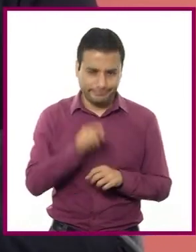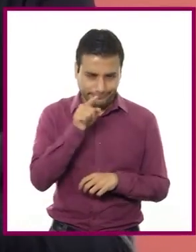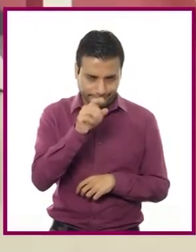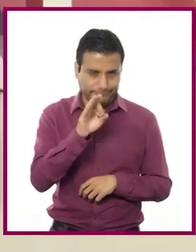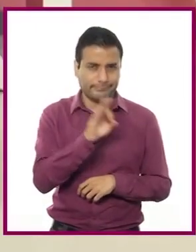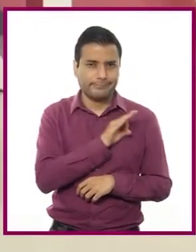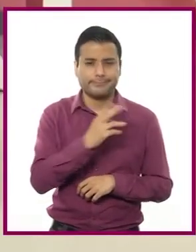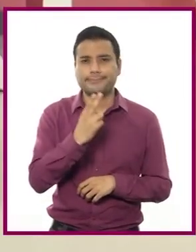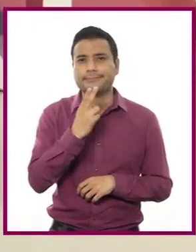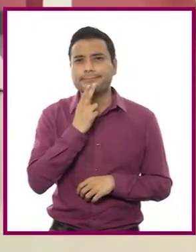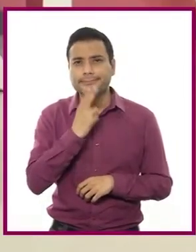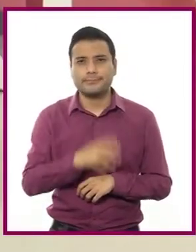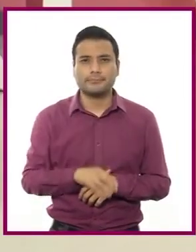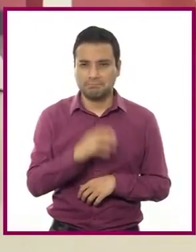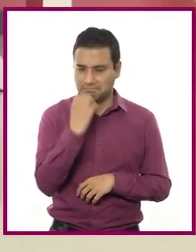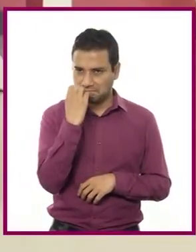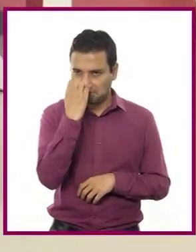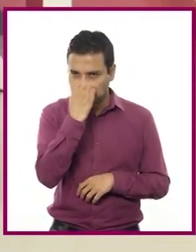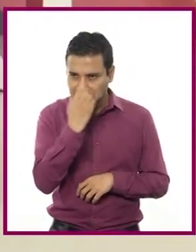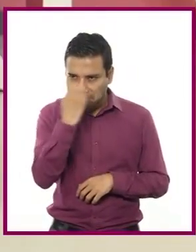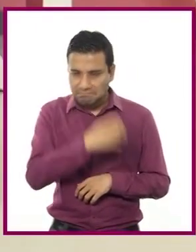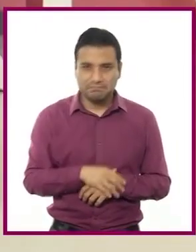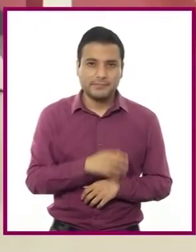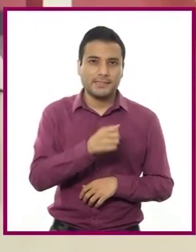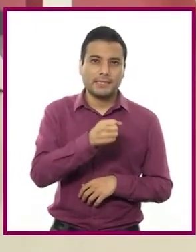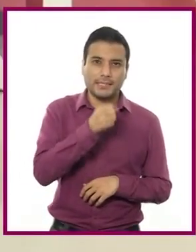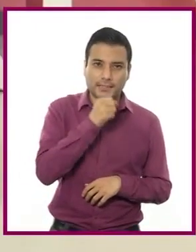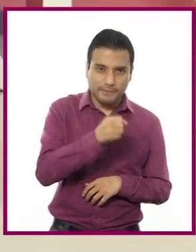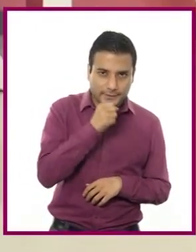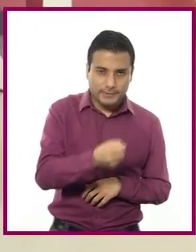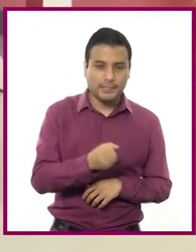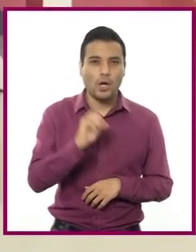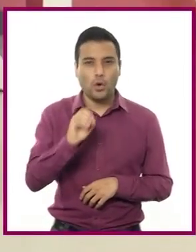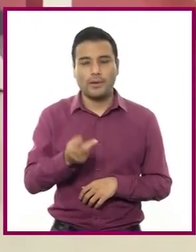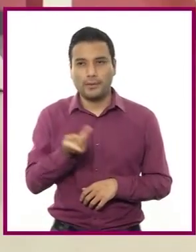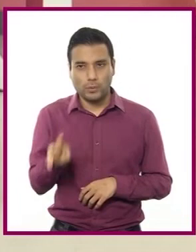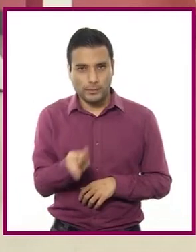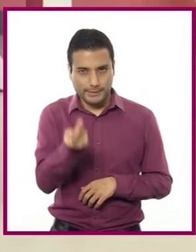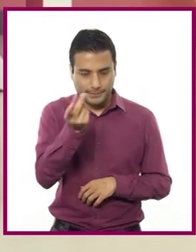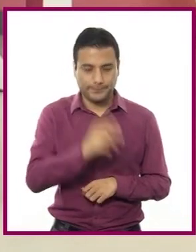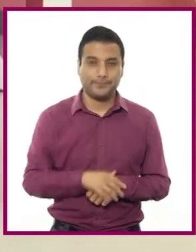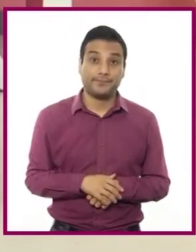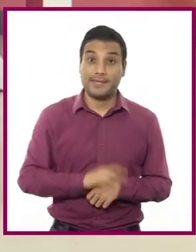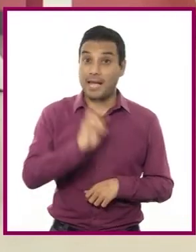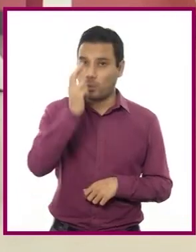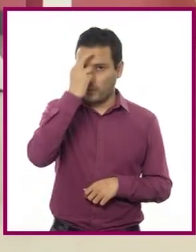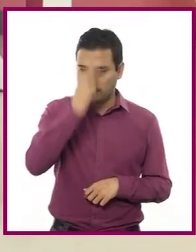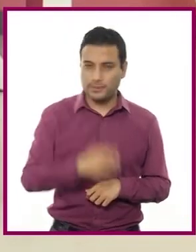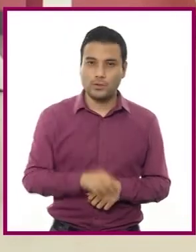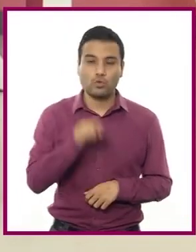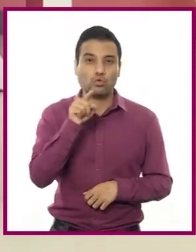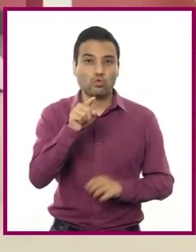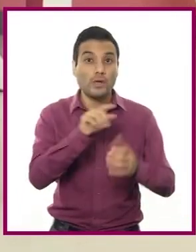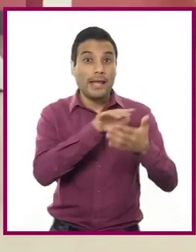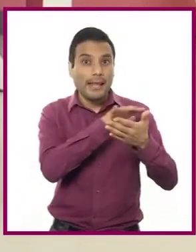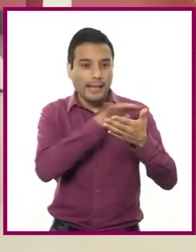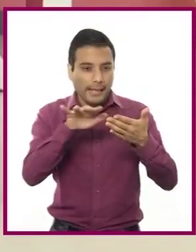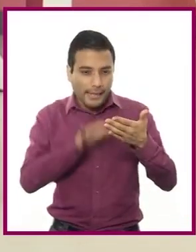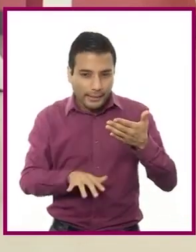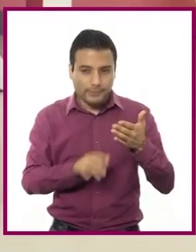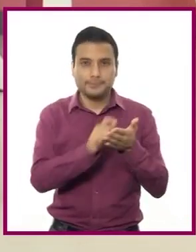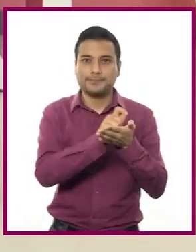recursos como la observación, la entrevista y la encuesta. No olviden leer, subrayar lo más